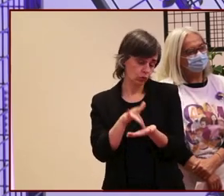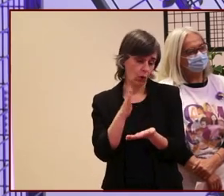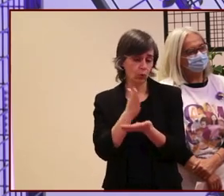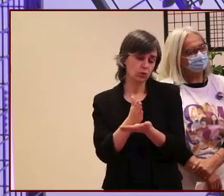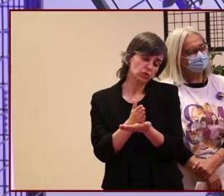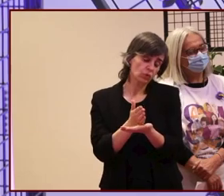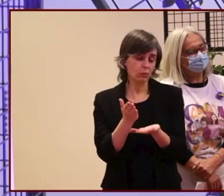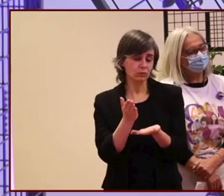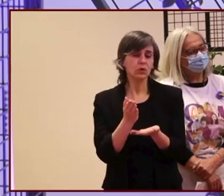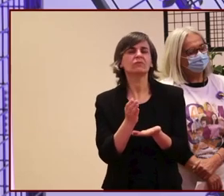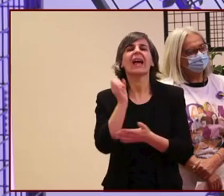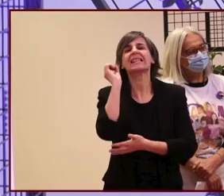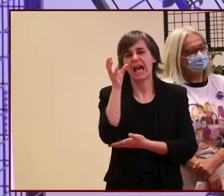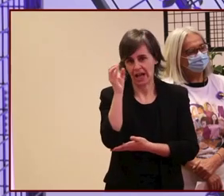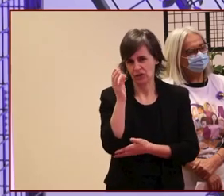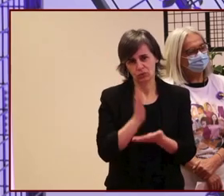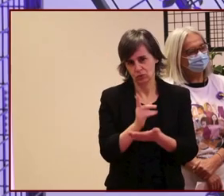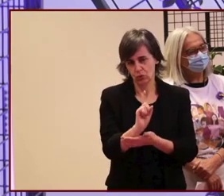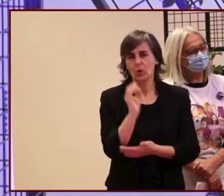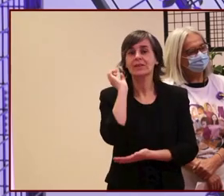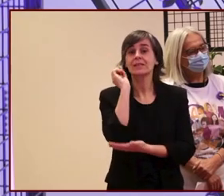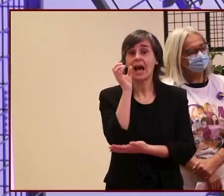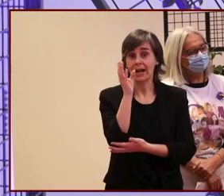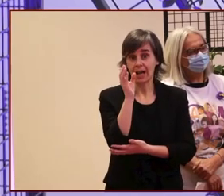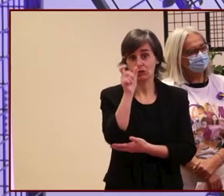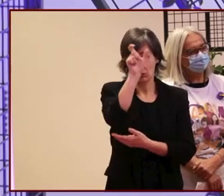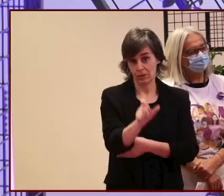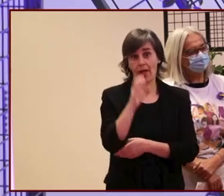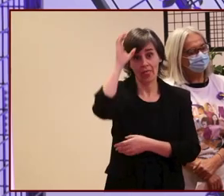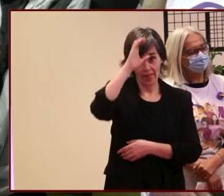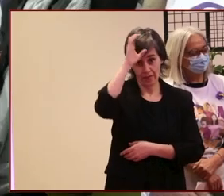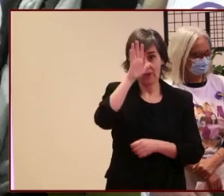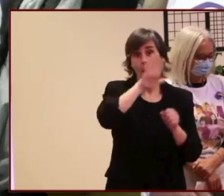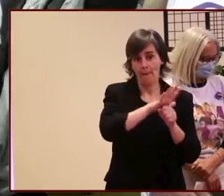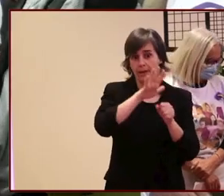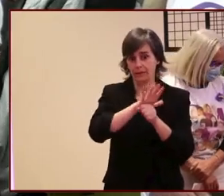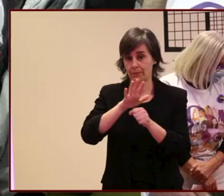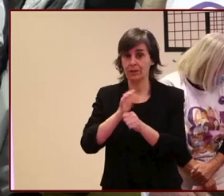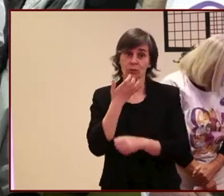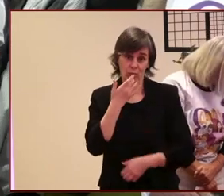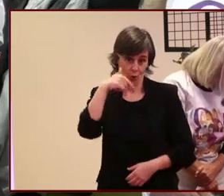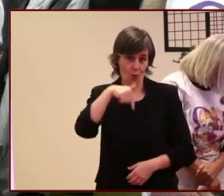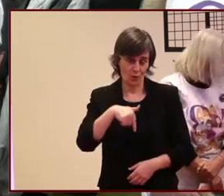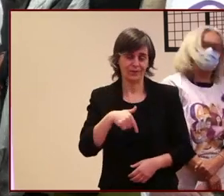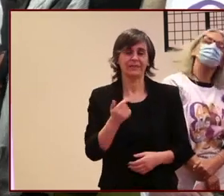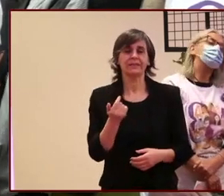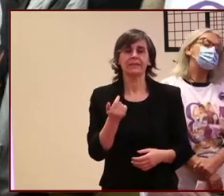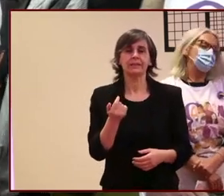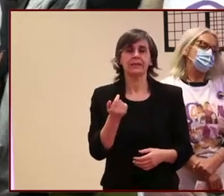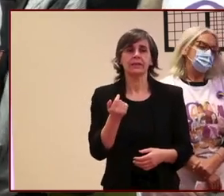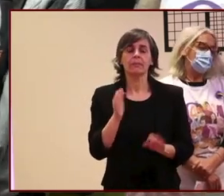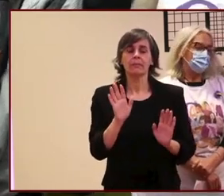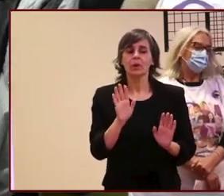unas charlas que nos da una científica cada martes hoy 12 días pero después vino